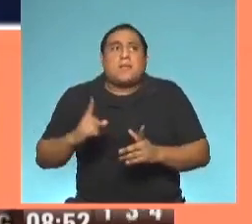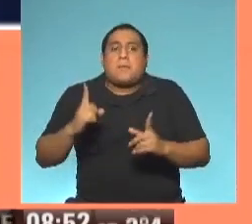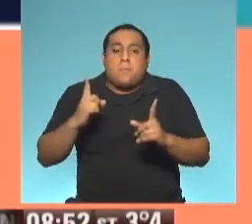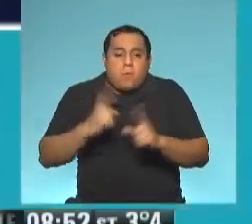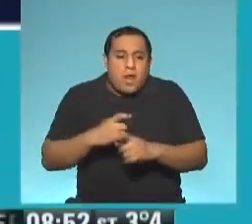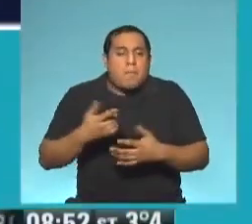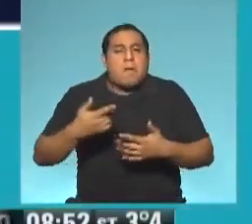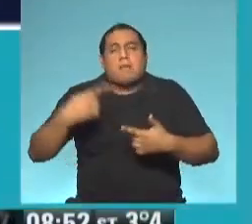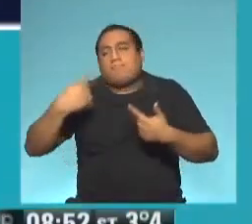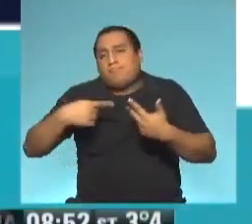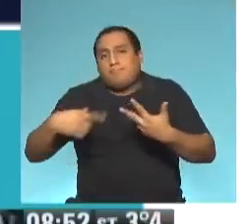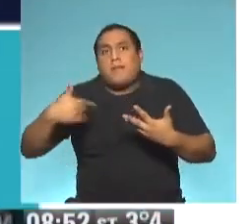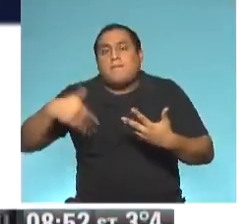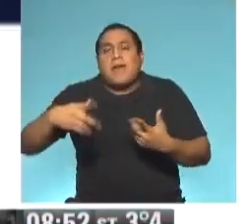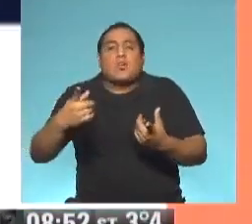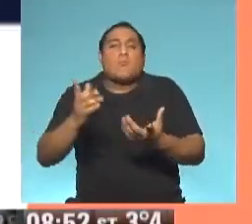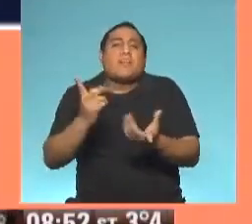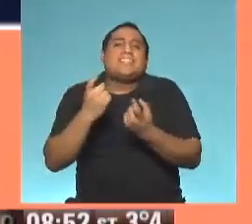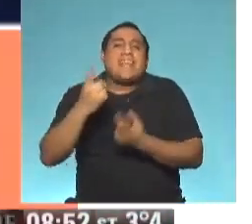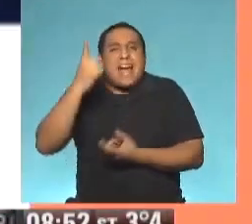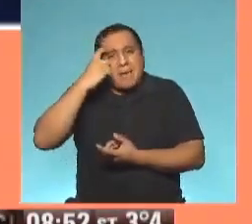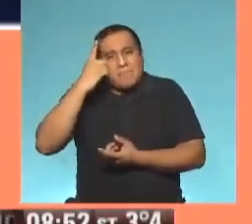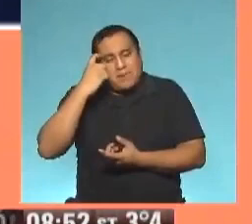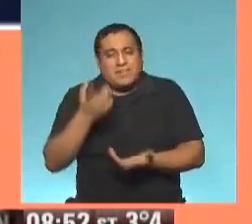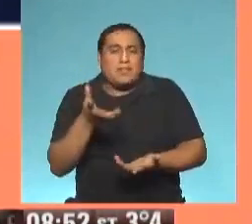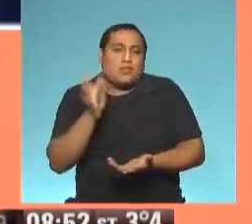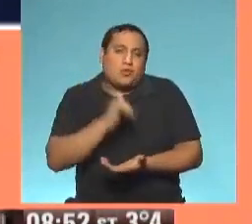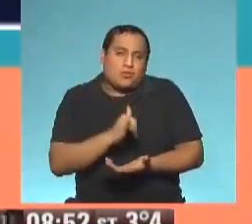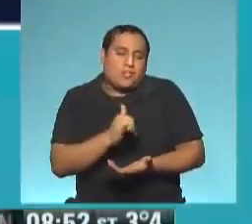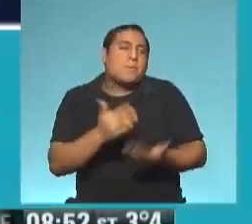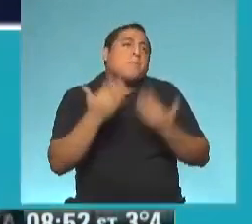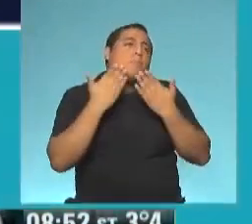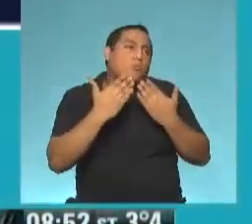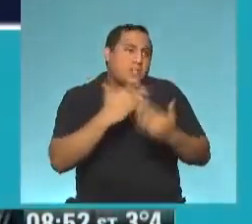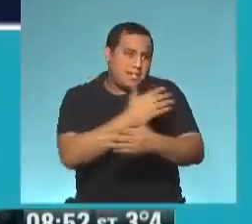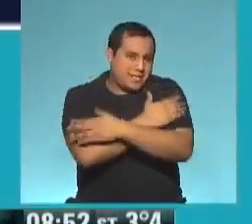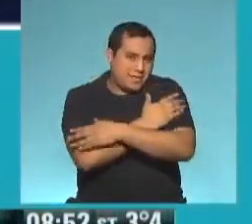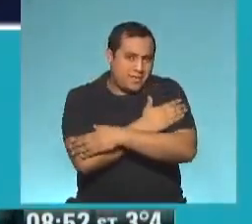aprender a tener en el día a día y a convivir. Gracias, Santiago. Un abrazo enorme. Es un abrazo.